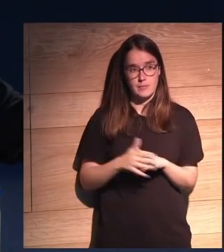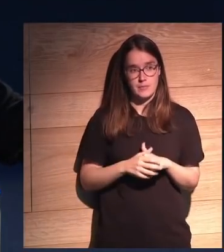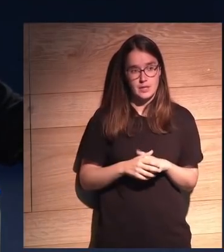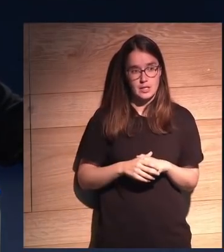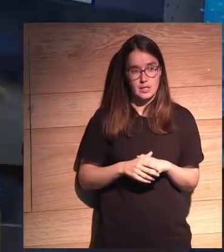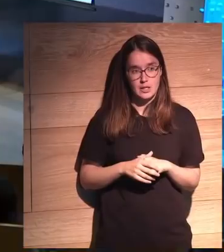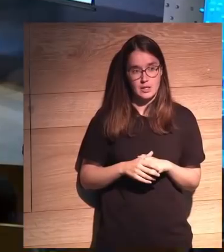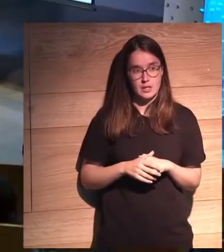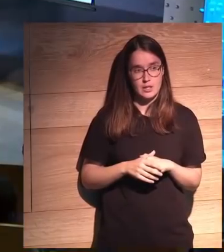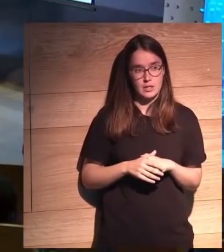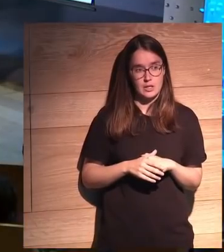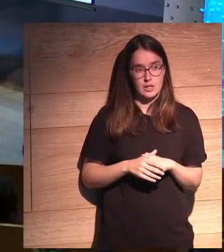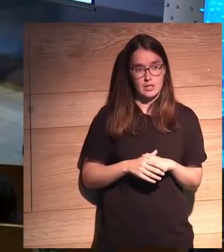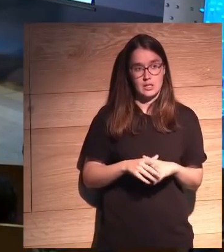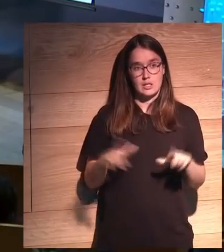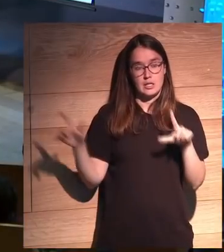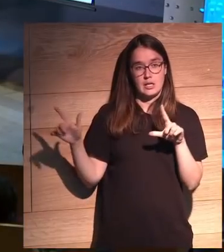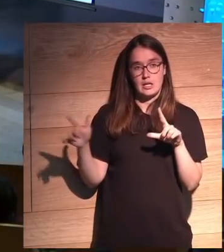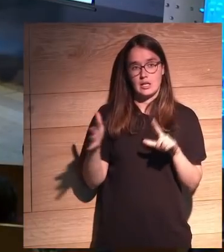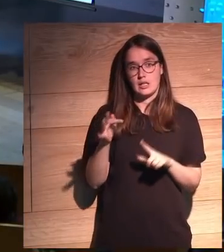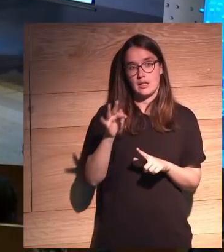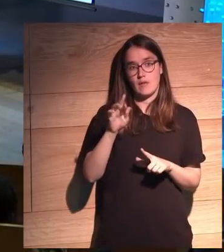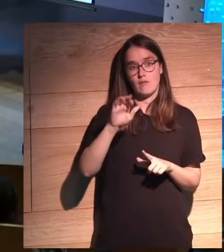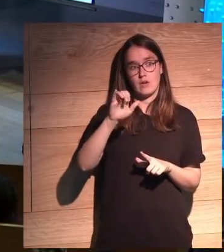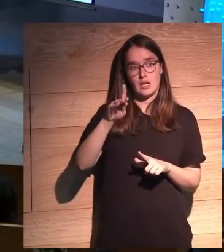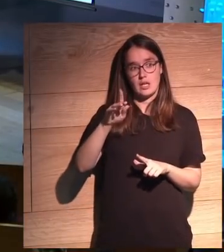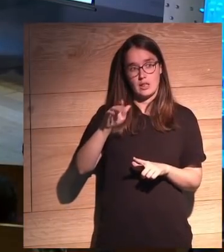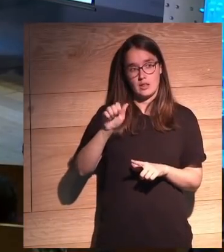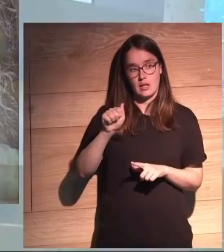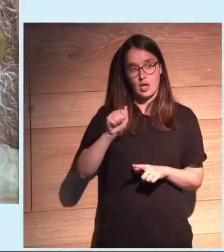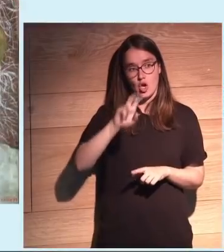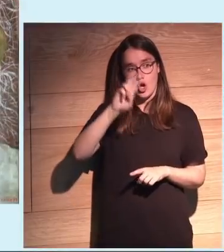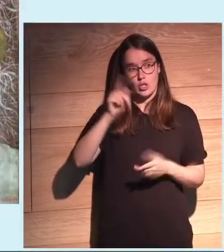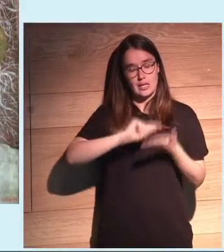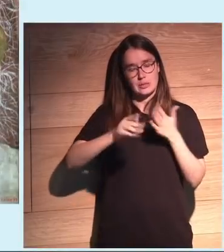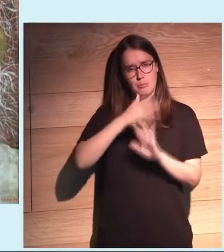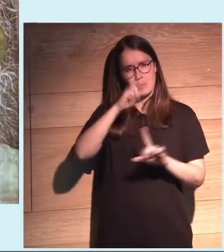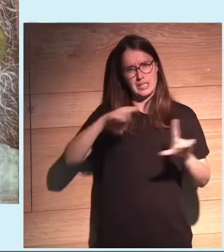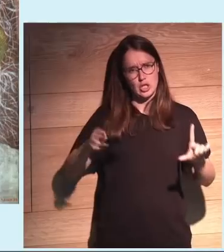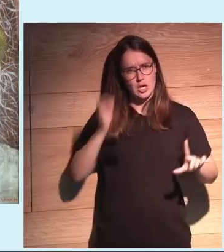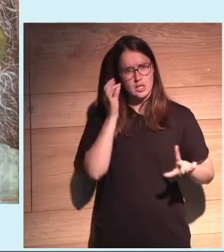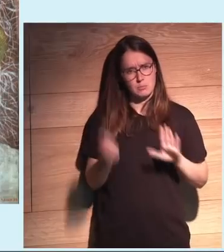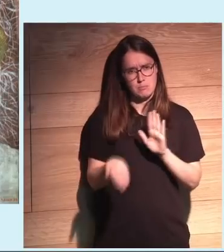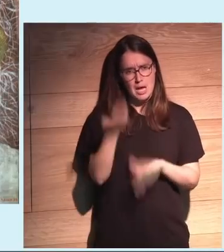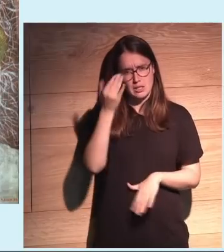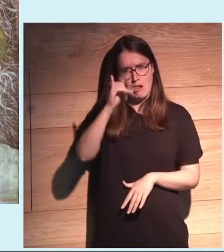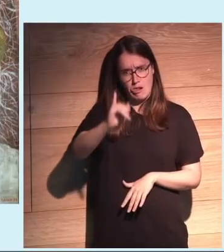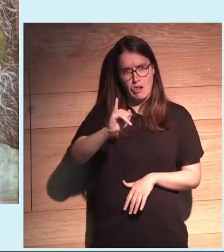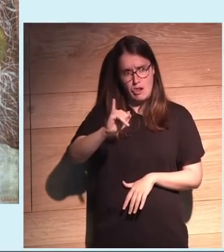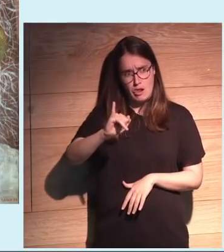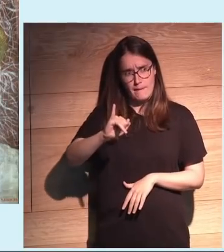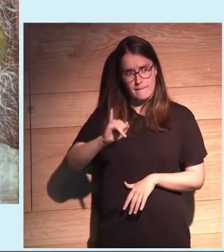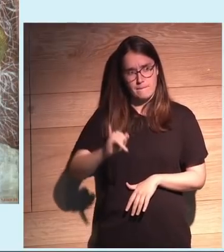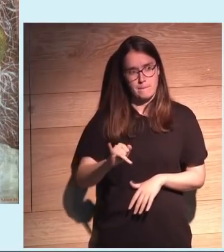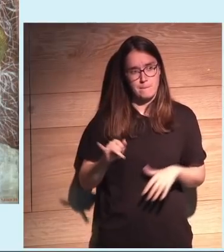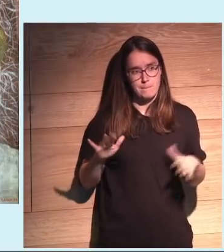Y el último cuadro, que es el de Frida Kahlo. Hubo muchas más pintoras además de Frida Kahlo, habéis podido